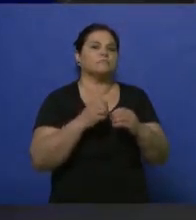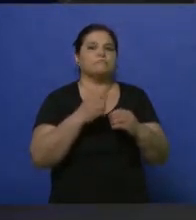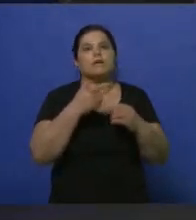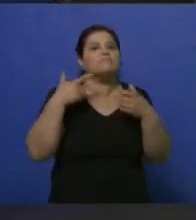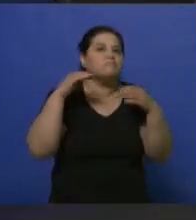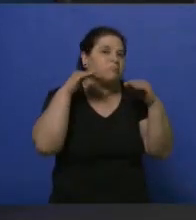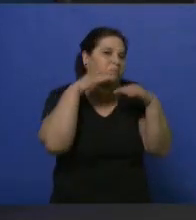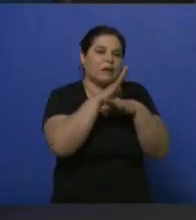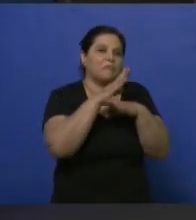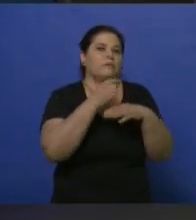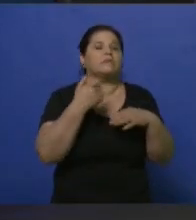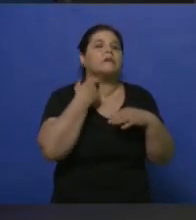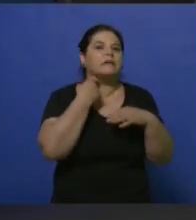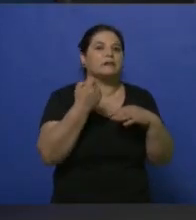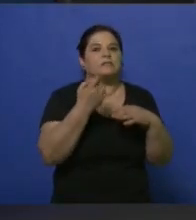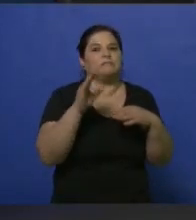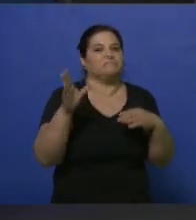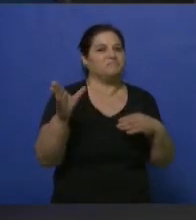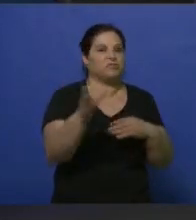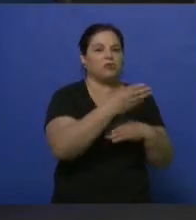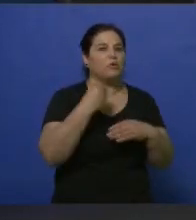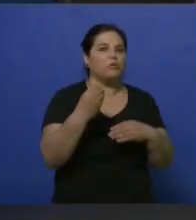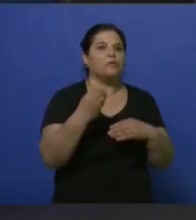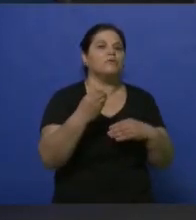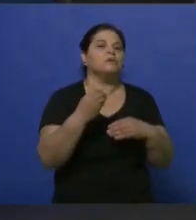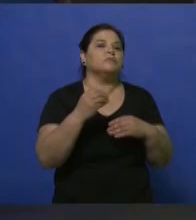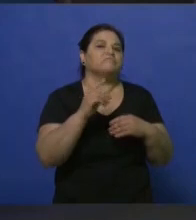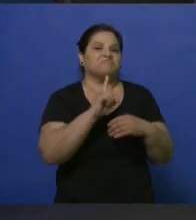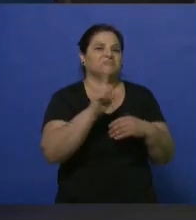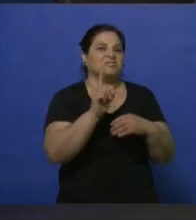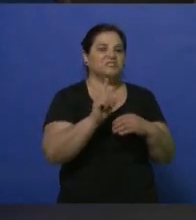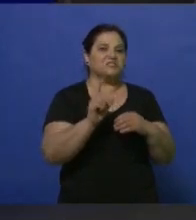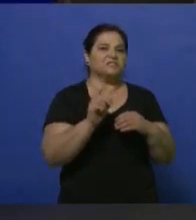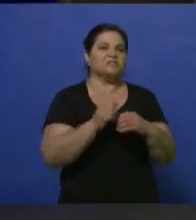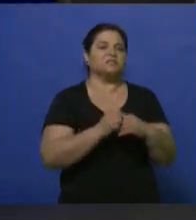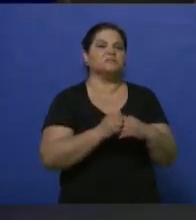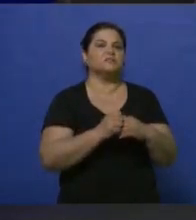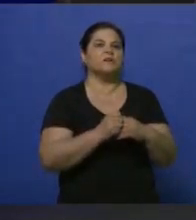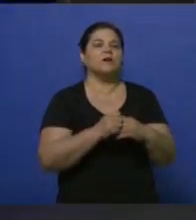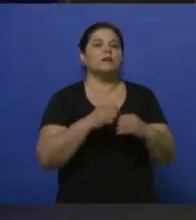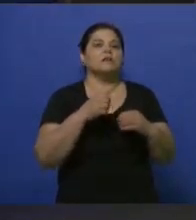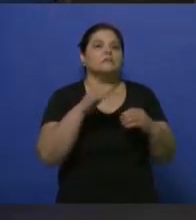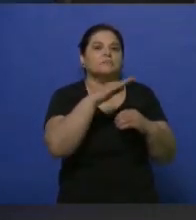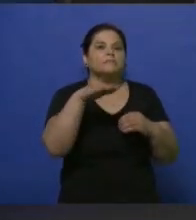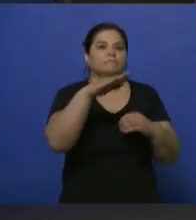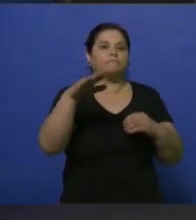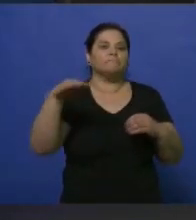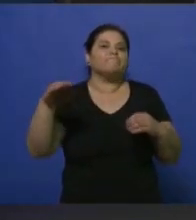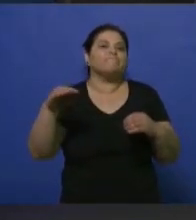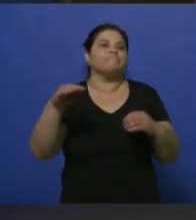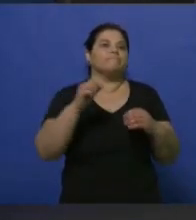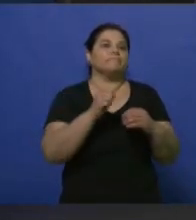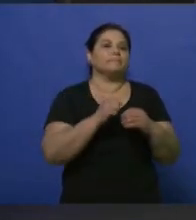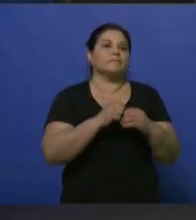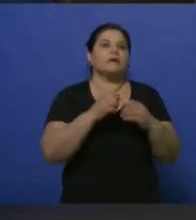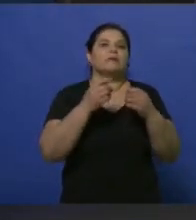castellano entiende por todos. Hay algunos sectores de la economía argentina que, por supuesto, están usufructuando este proceso.